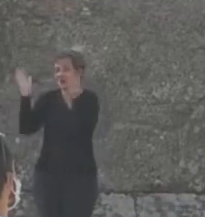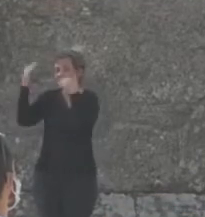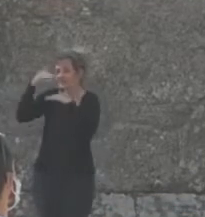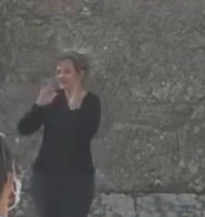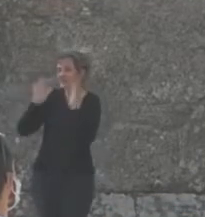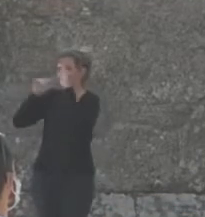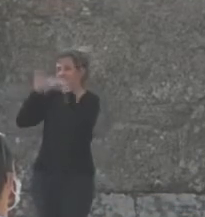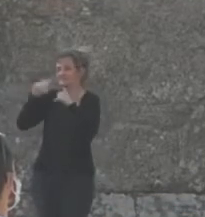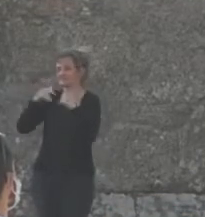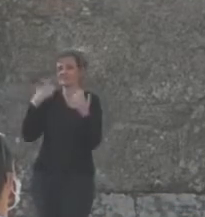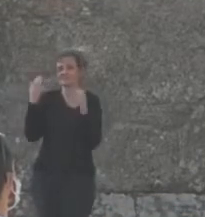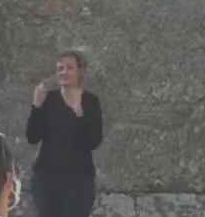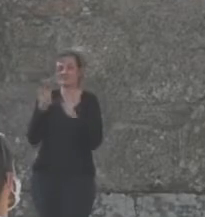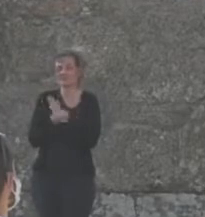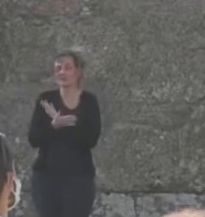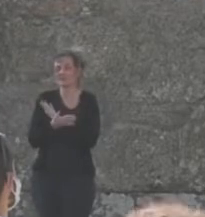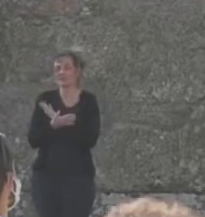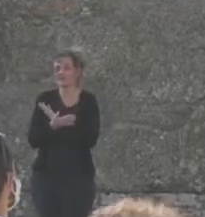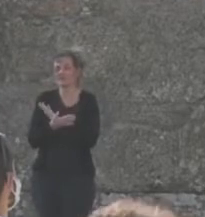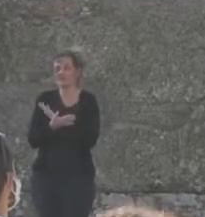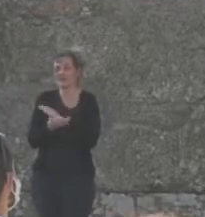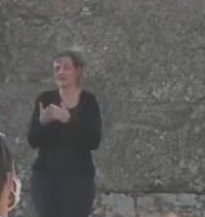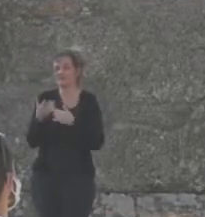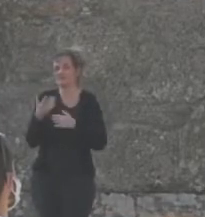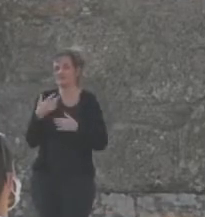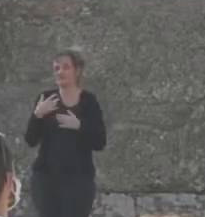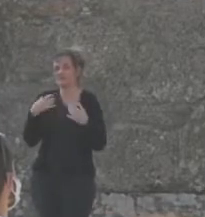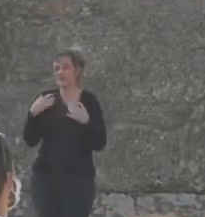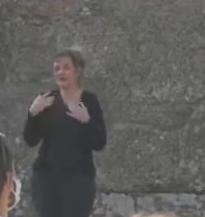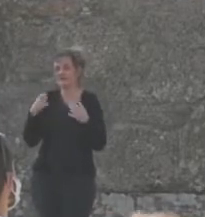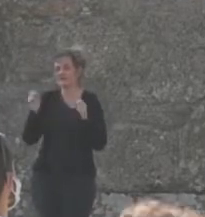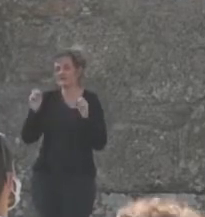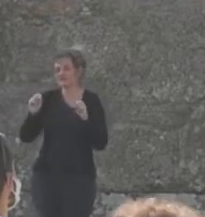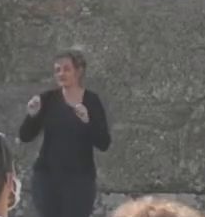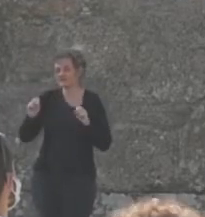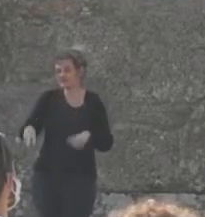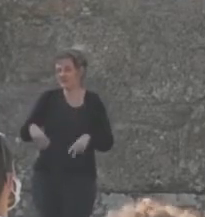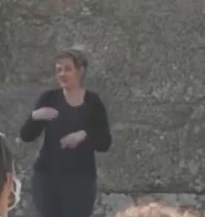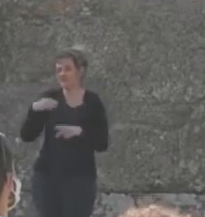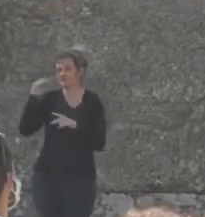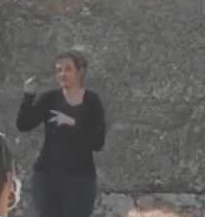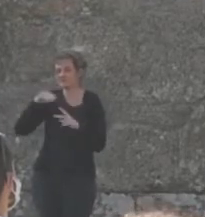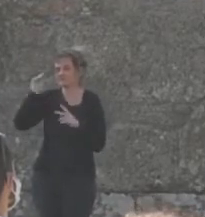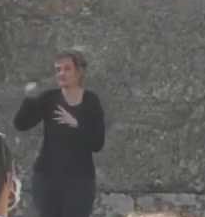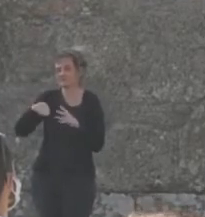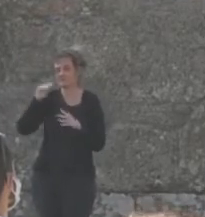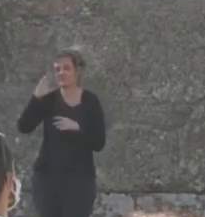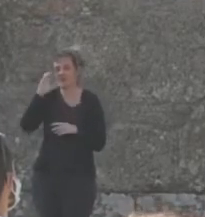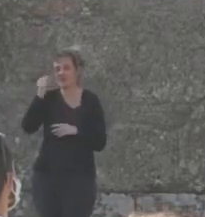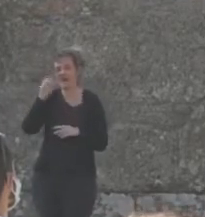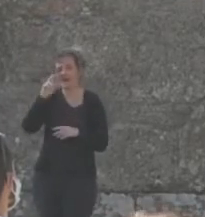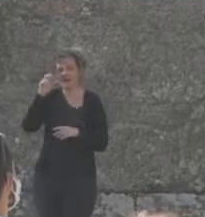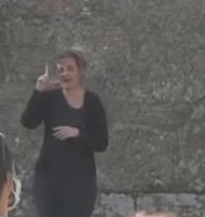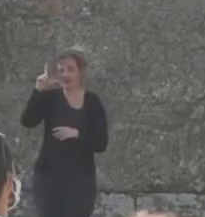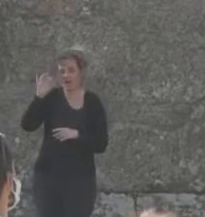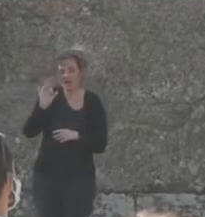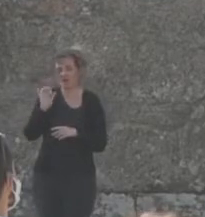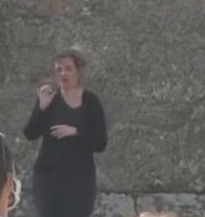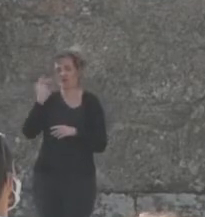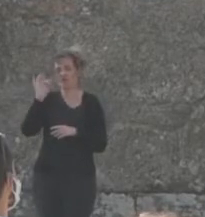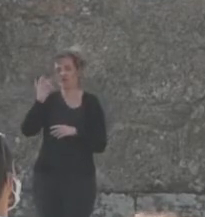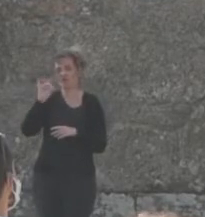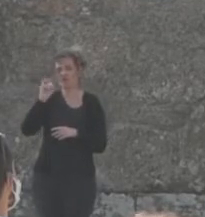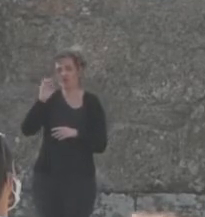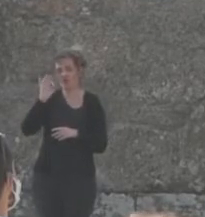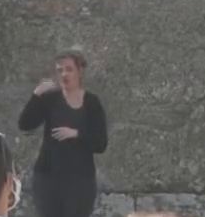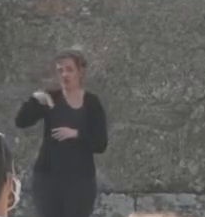nosa chamada dun xeito desinteresado. Abusamos e usamos a Carlos Velasco, a Dionisio,